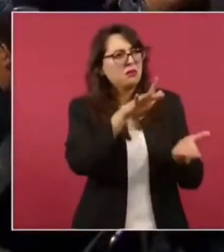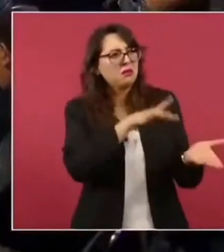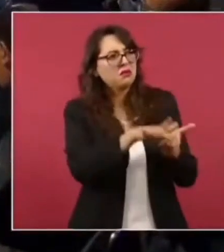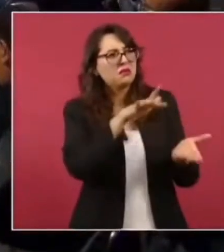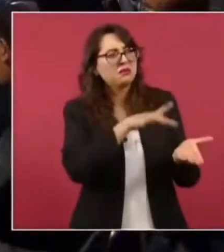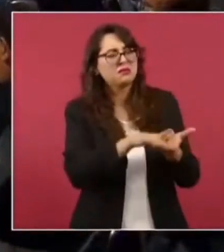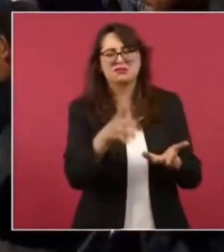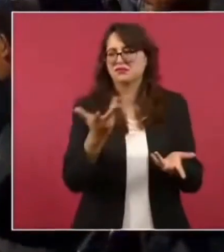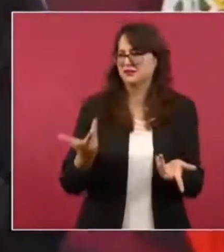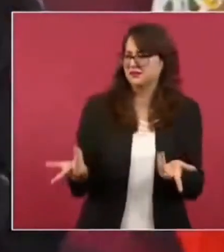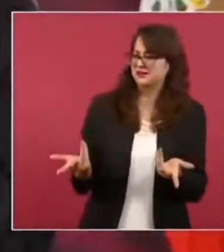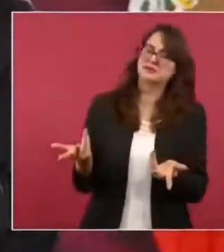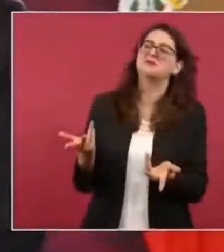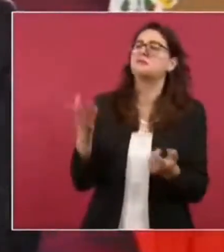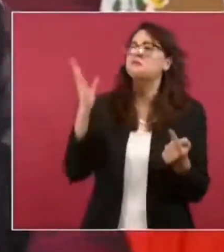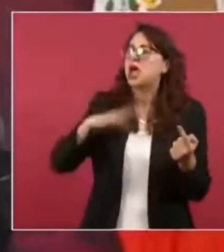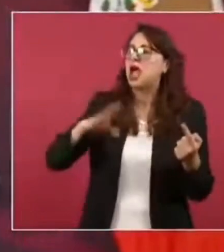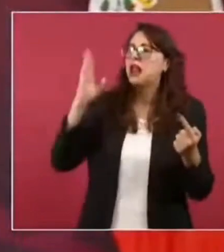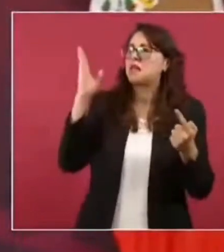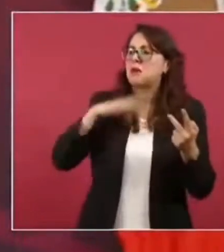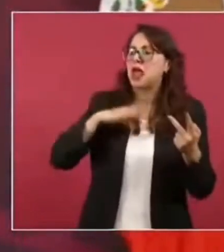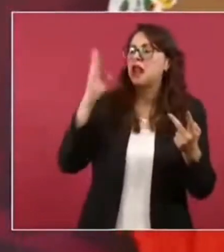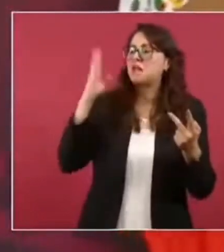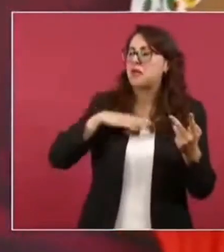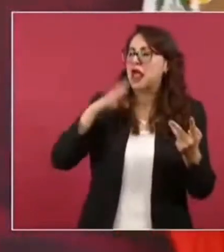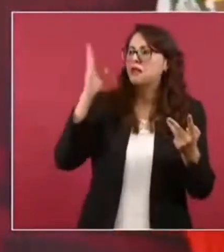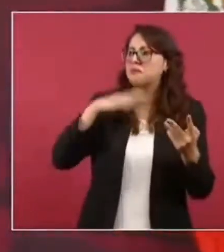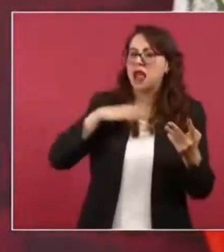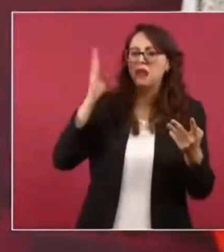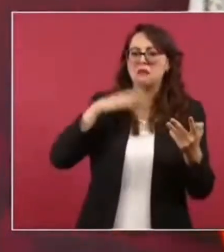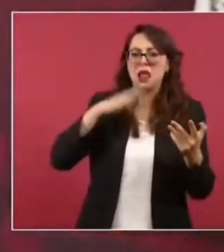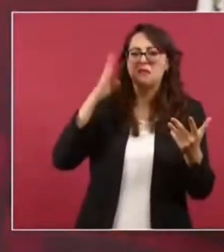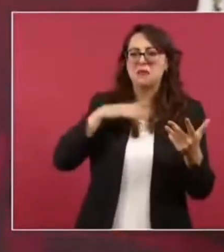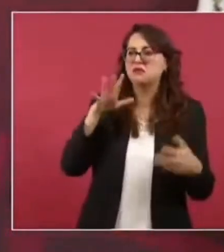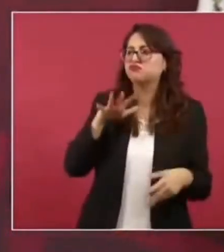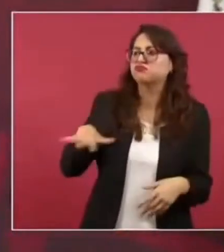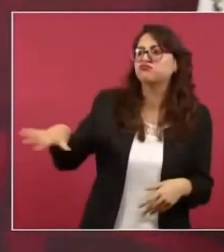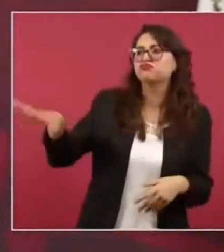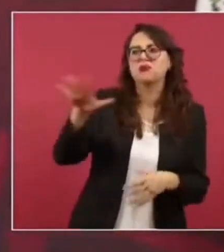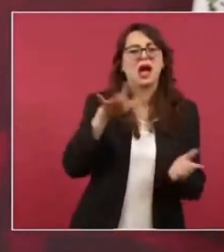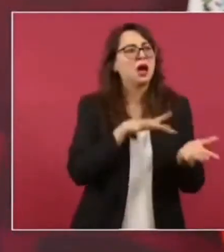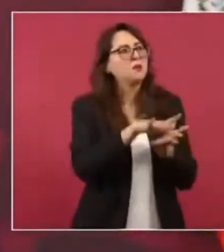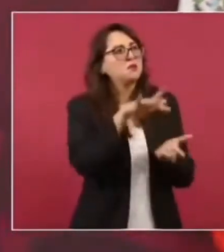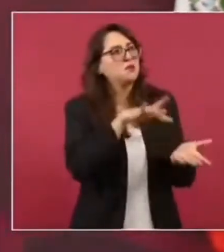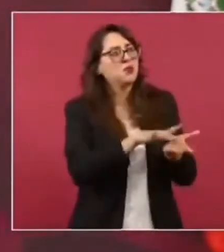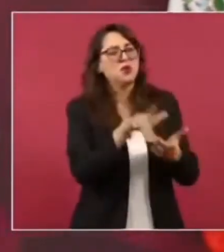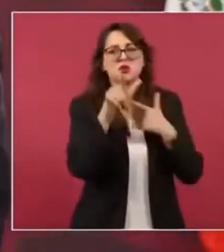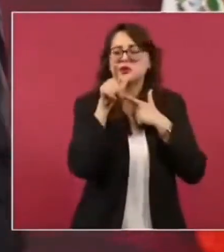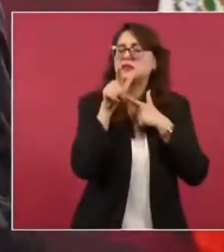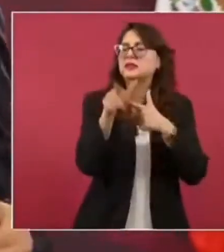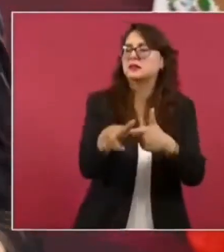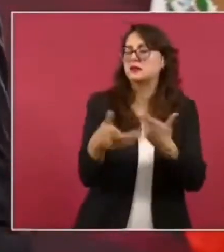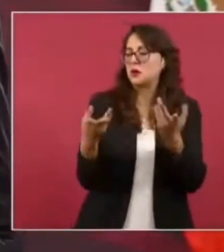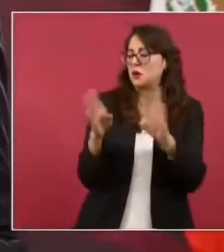¿Cómo es que se dedican a aplaudir